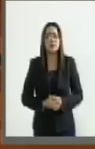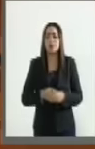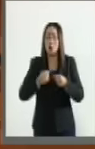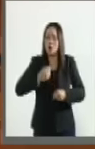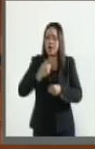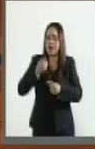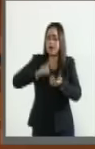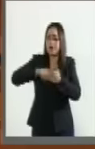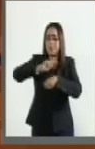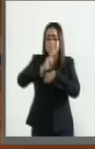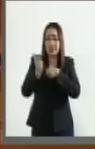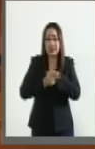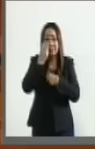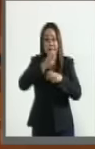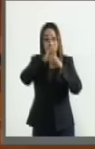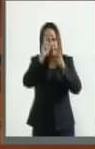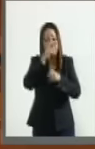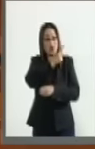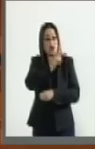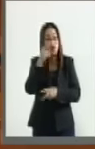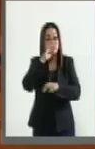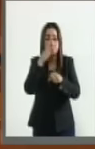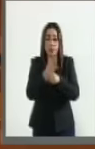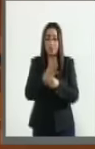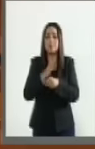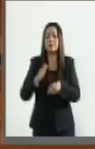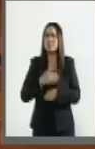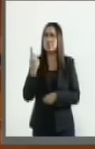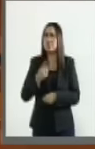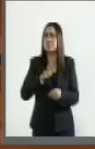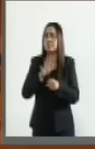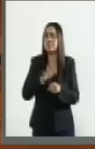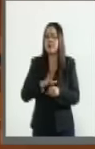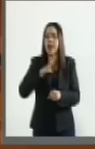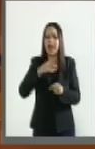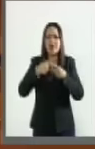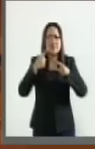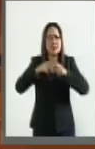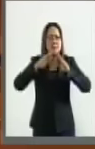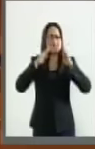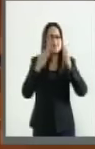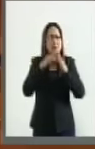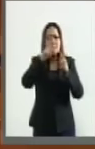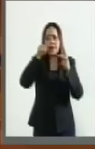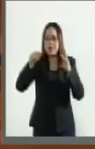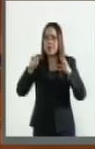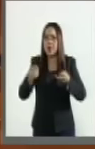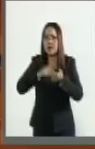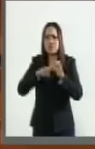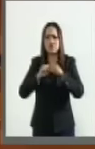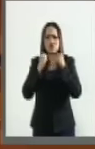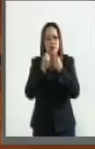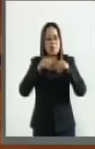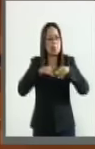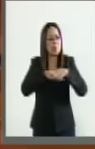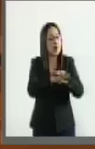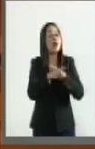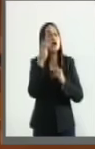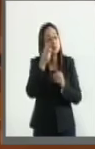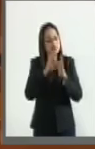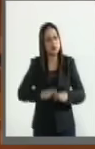país ha sido un tema que nos atañe a todos, por la inminente presencia de las organizaciones criminales dentro de nuestra sociedad. Sin